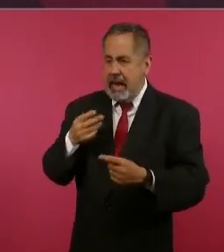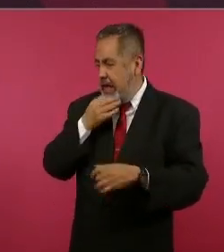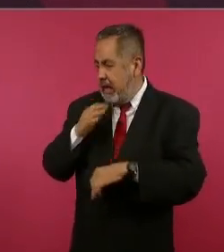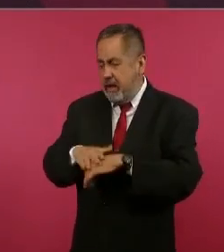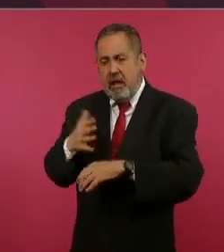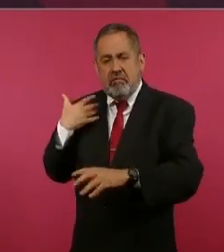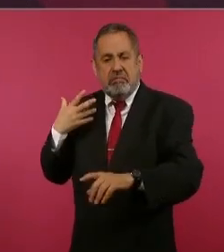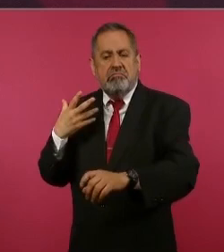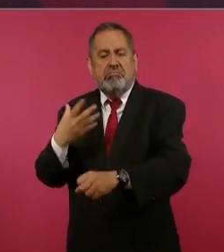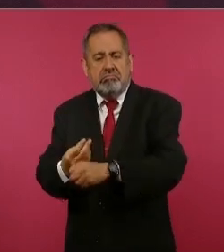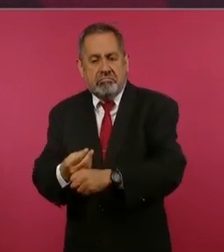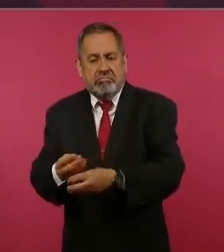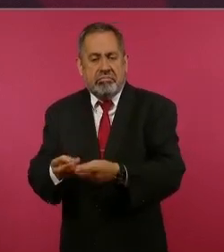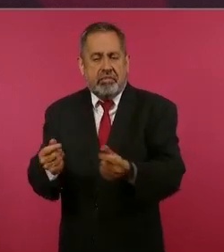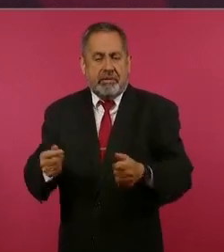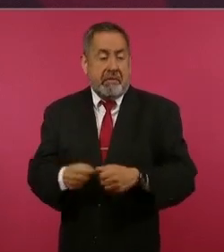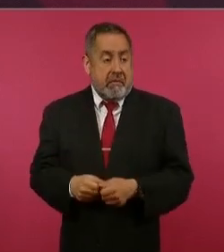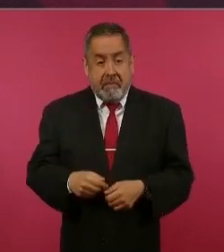pueden